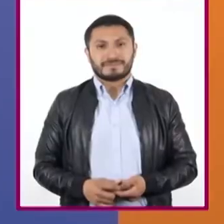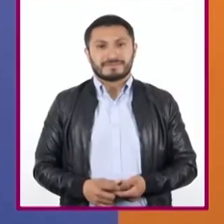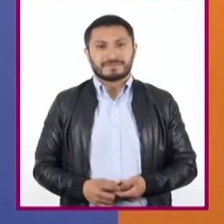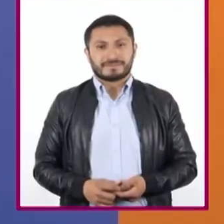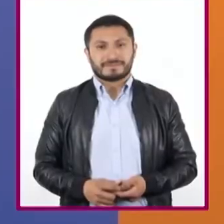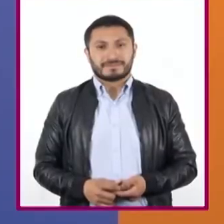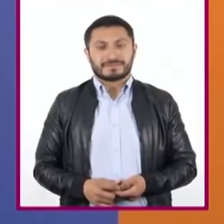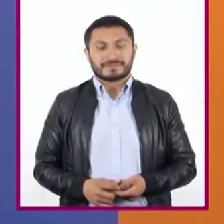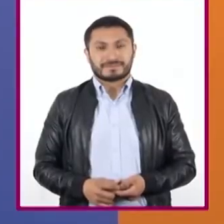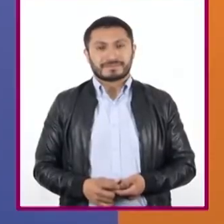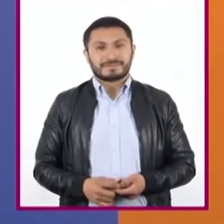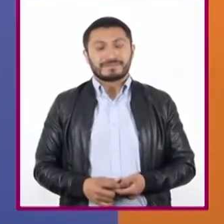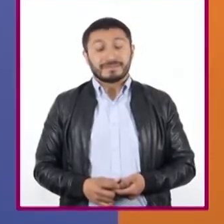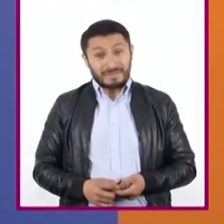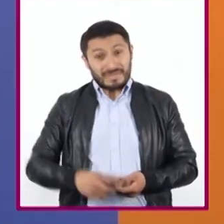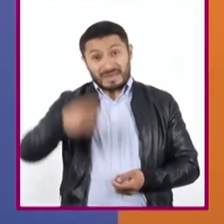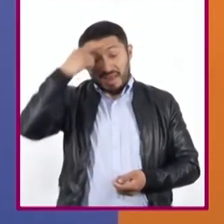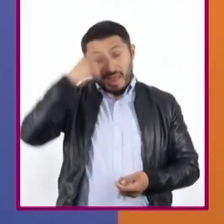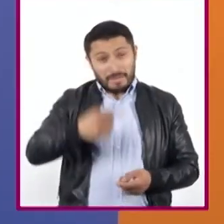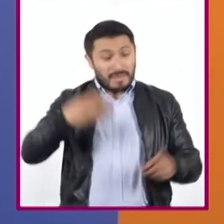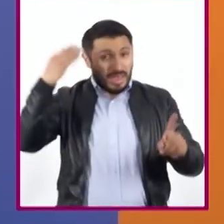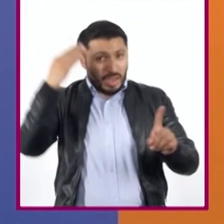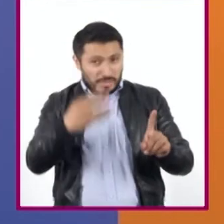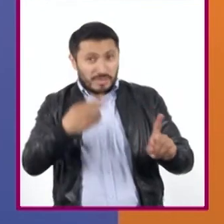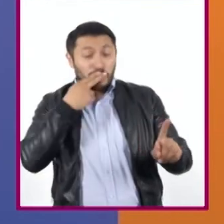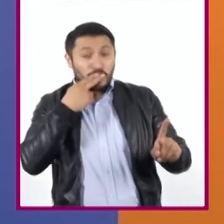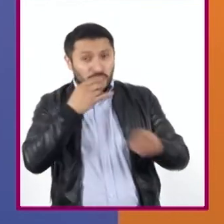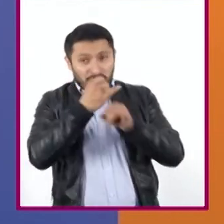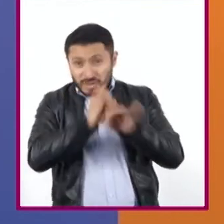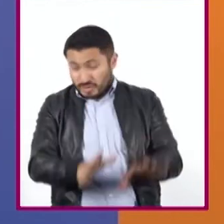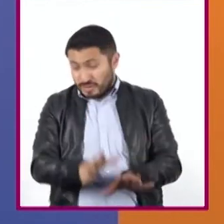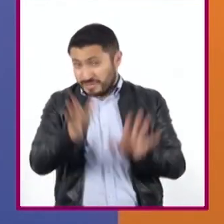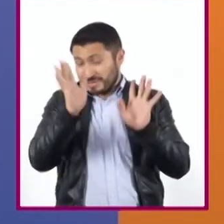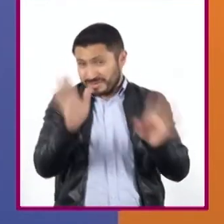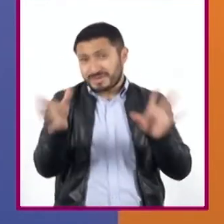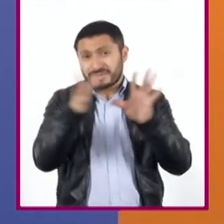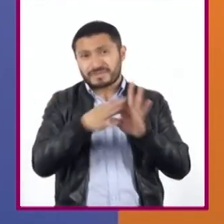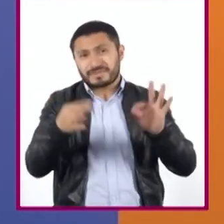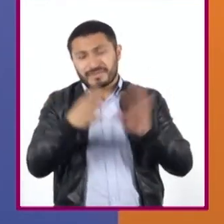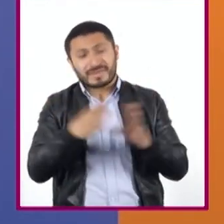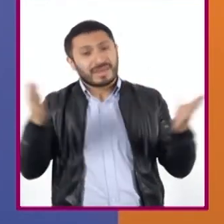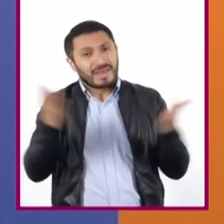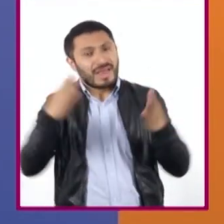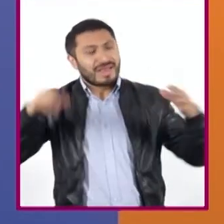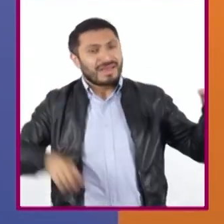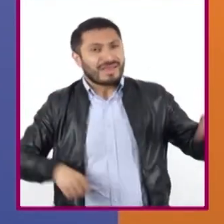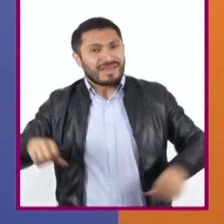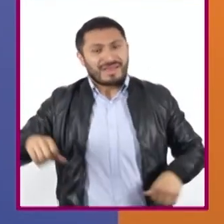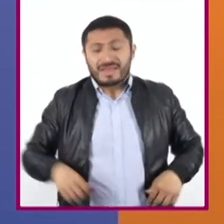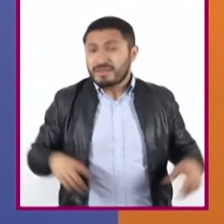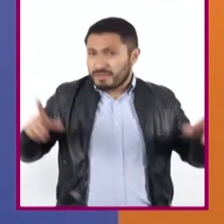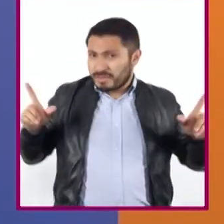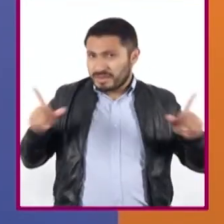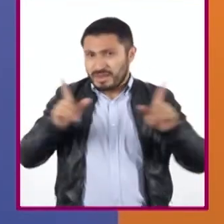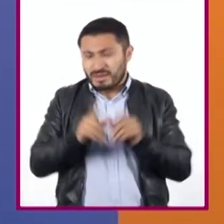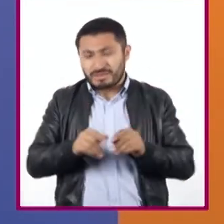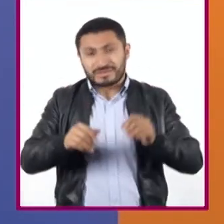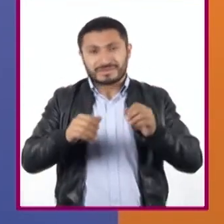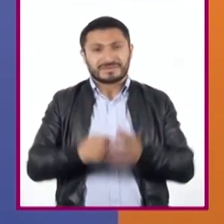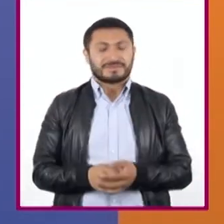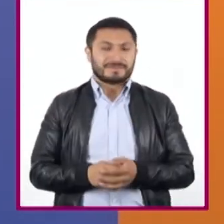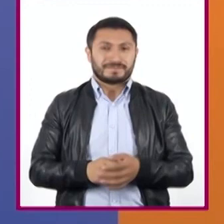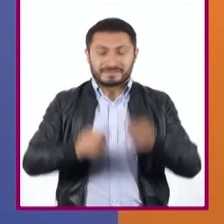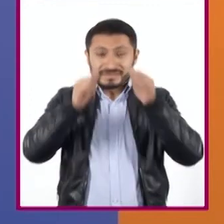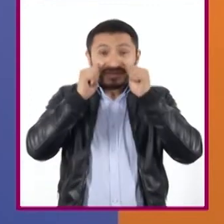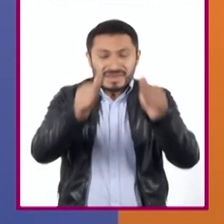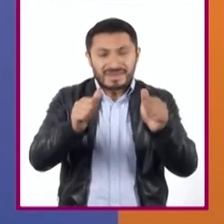si, para aplicar lo que hemos explicado, realizamos una breve actividad? Escuchen el siguiente caso